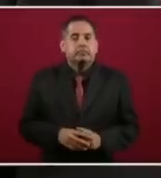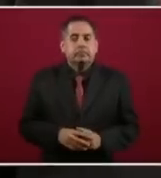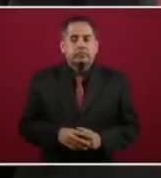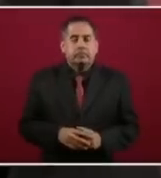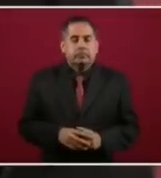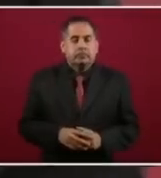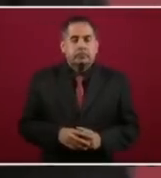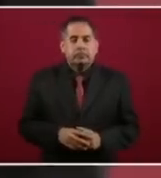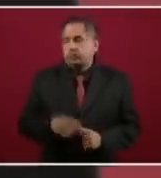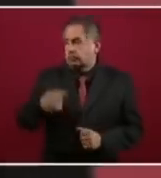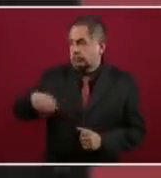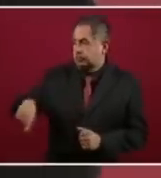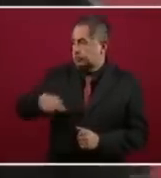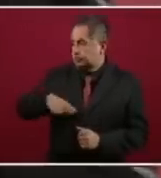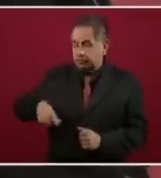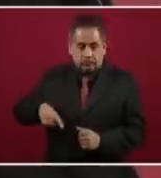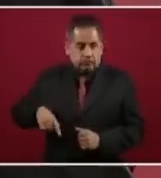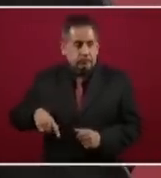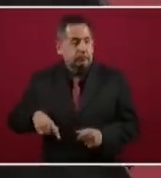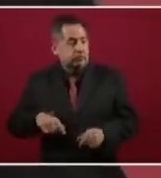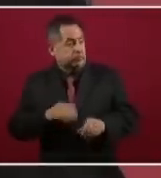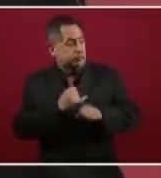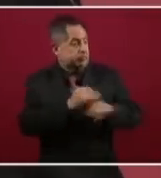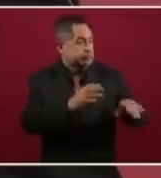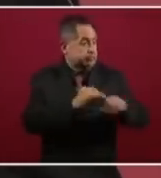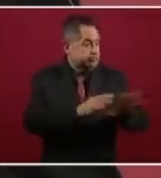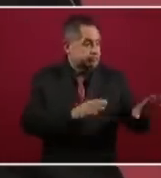nosotros estamos cumpliendo en no dar a conocer